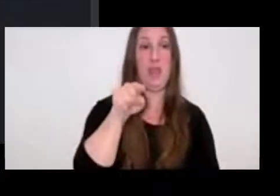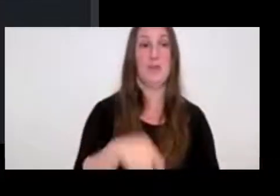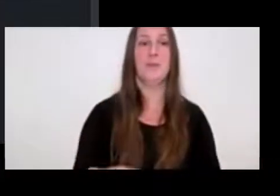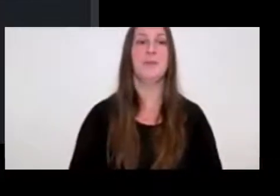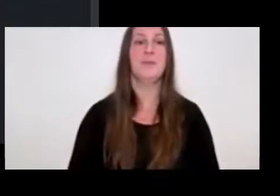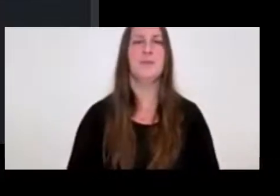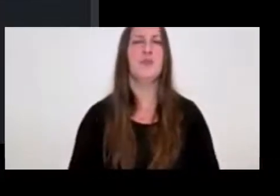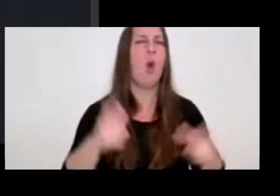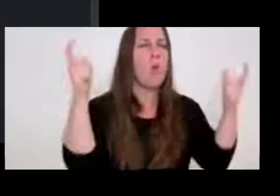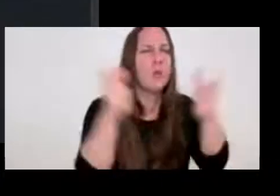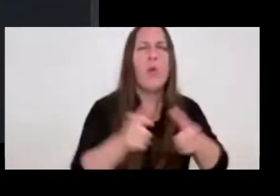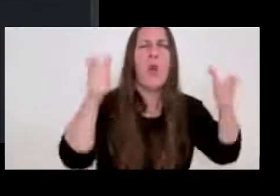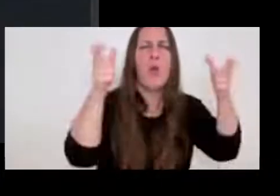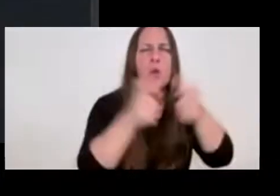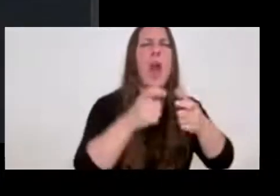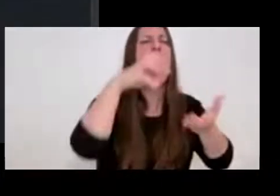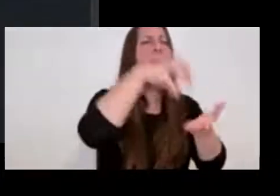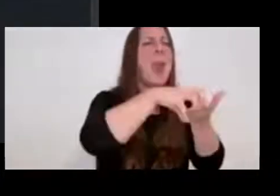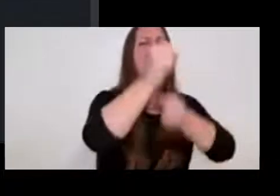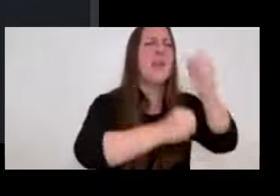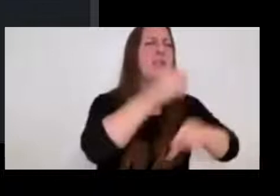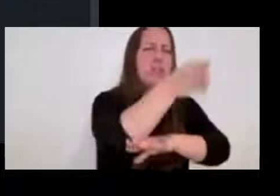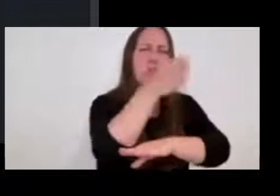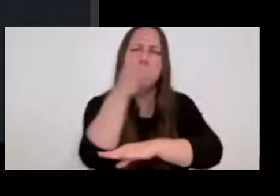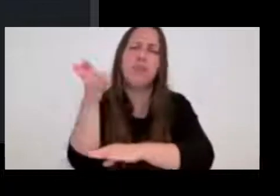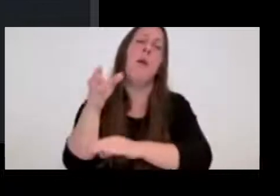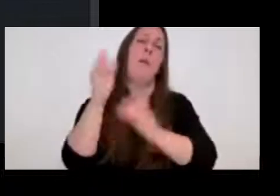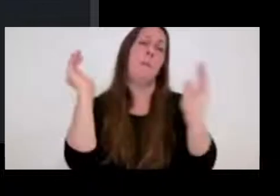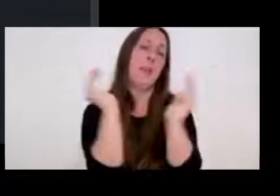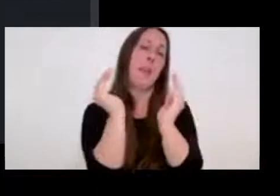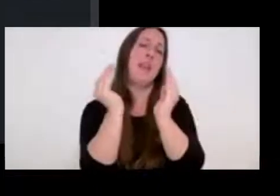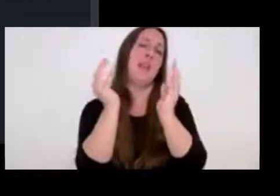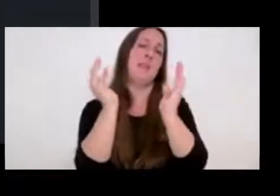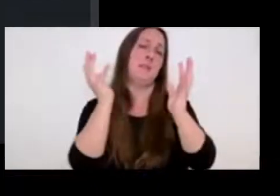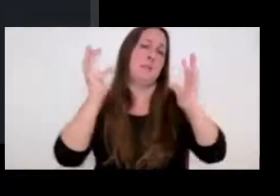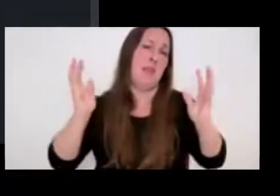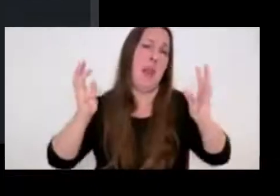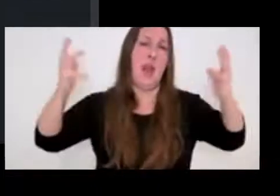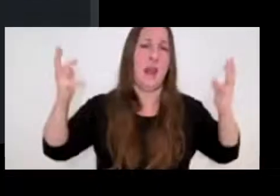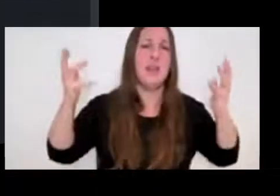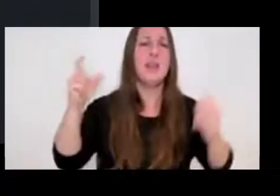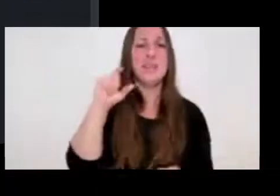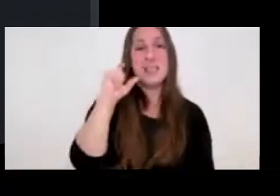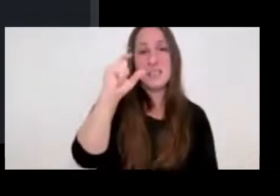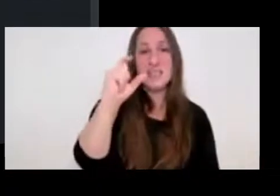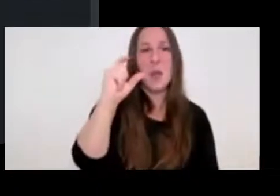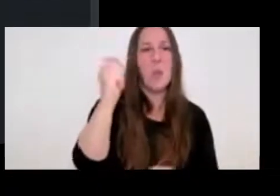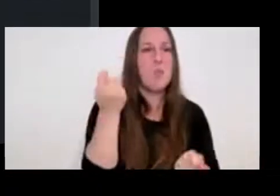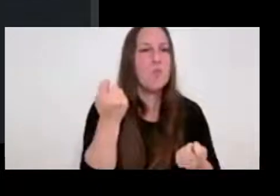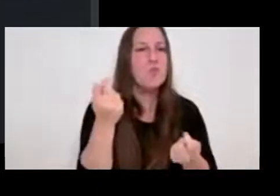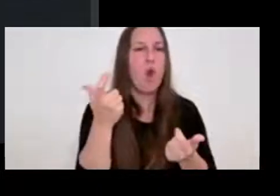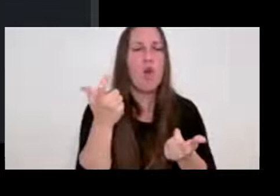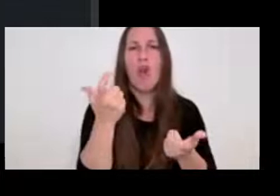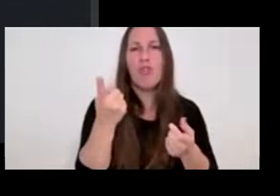auditorías en muchas empresas, ¿no? Que son grandes y medianas y chicas, bueno. Y en este punto C, es donde hay muy poca evaluación, muy poco control, no